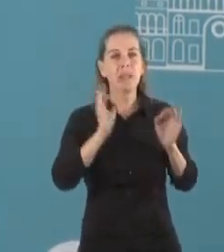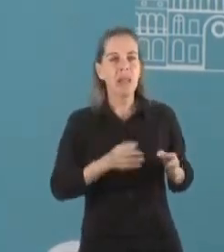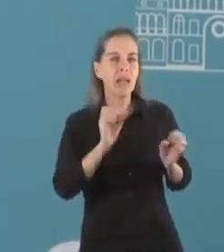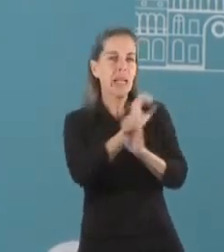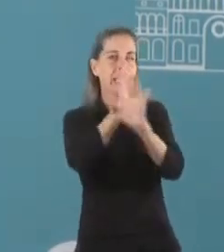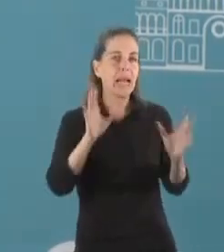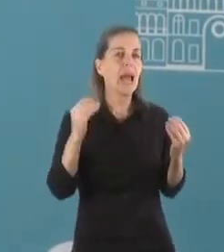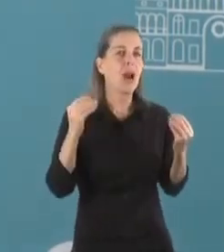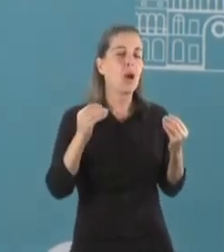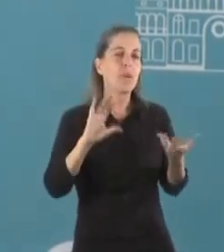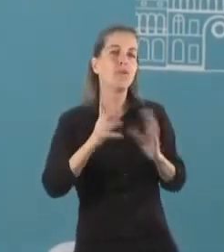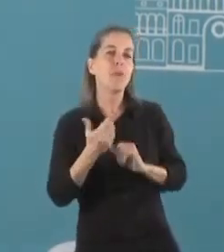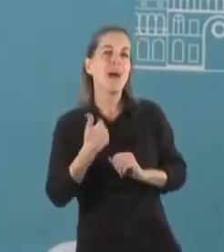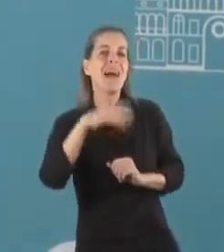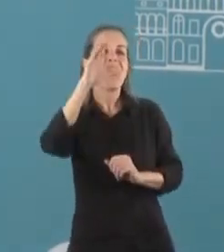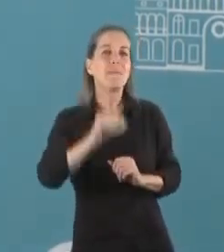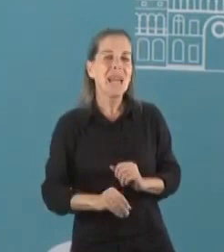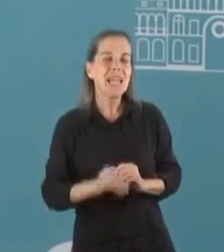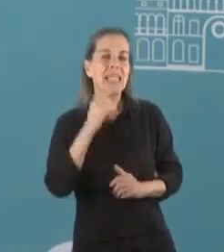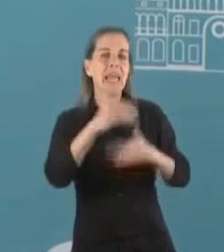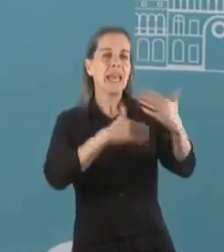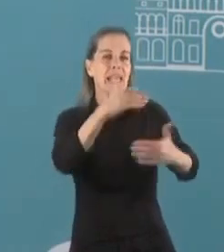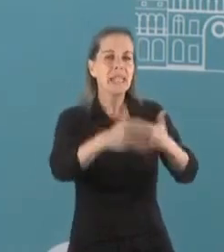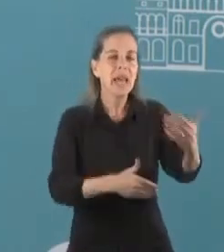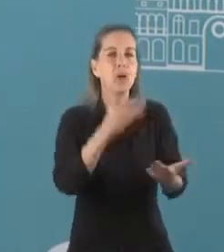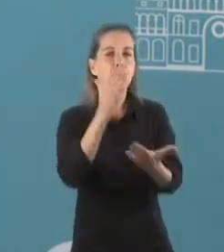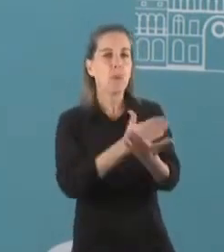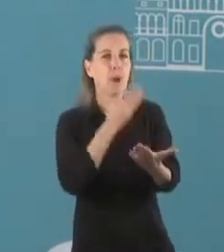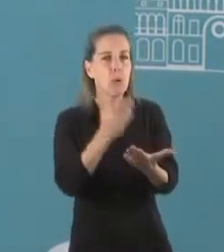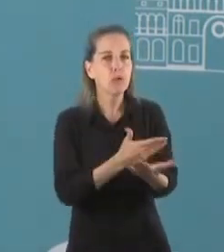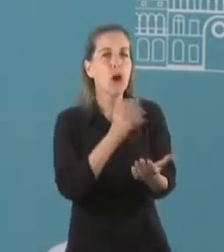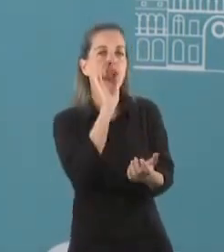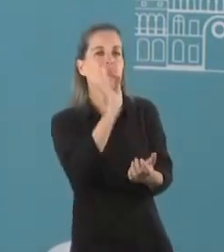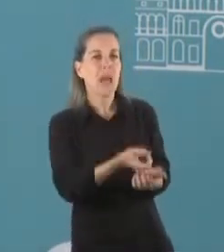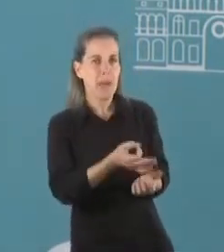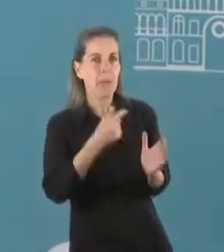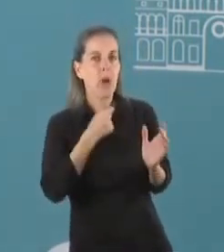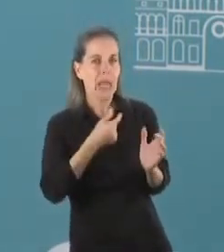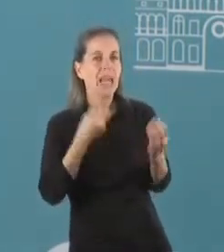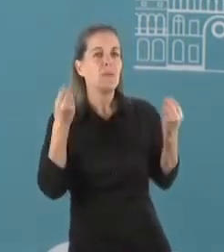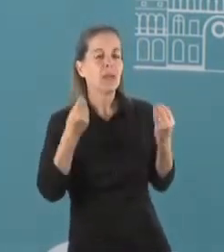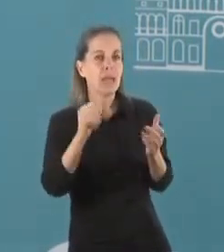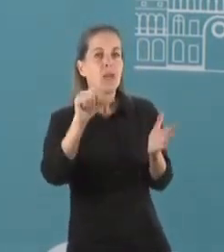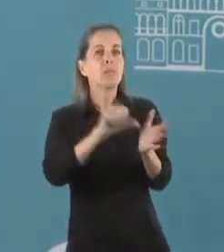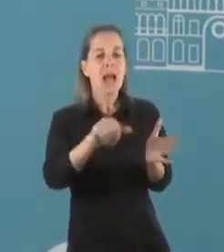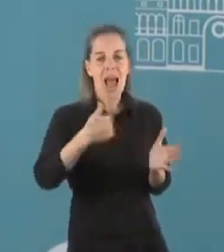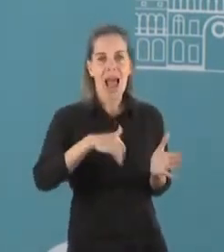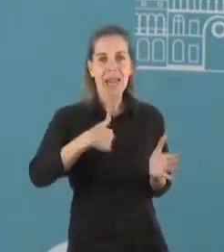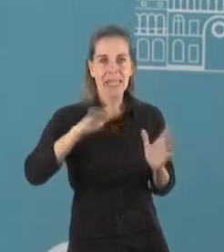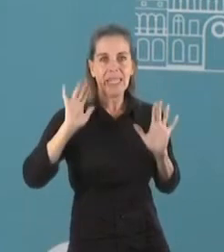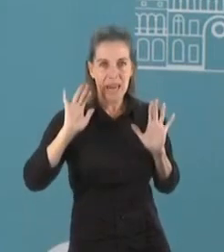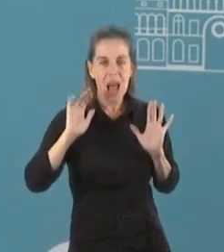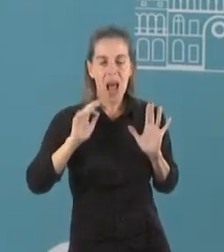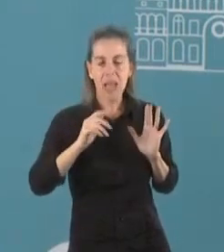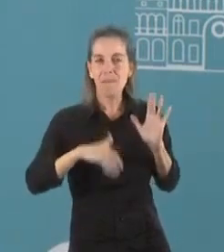de país que queremos, el modelo de desarrollo que queremos, la matriz productiva que queremos, y queremos que sea un país donde siempre los